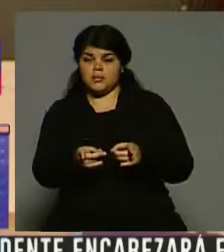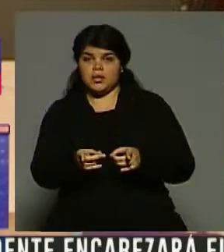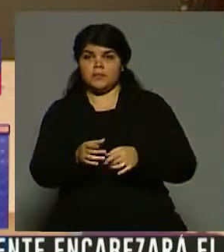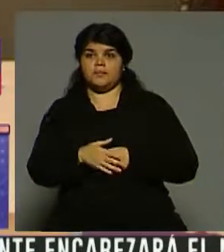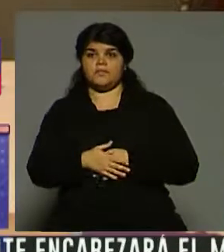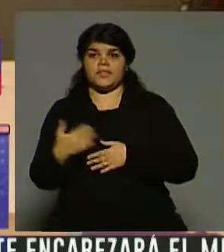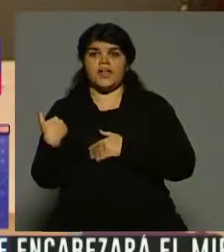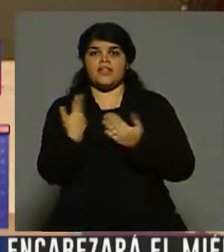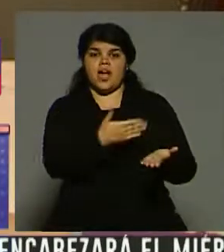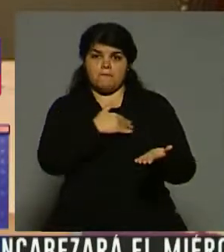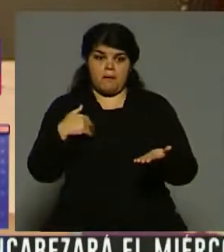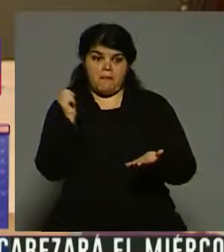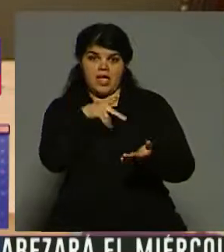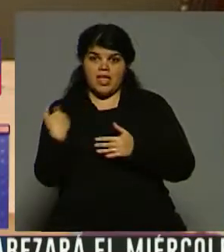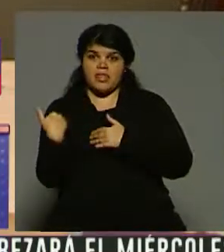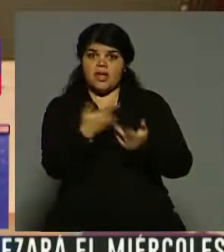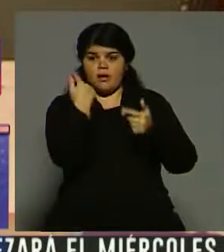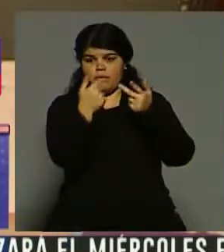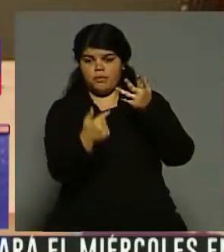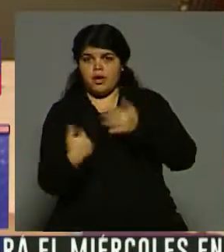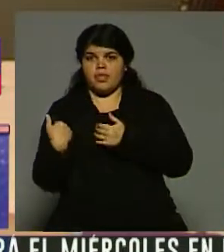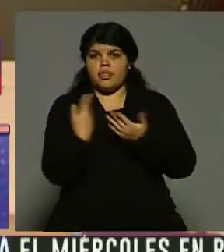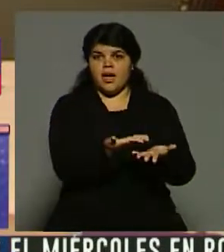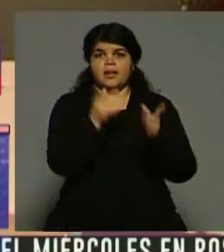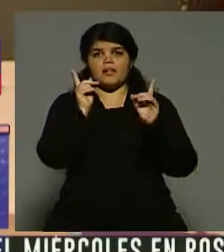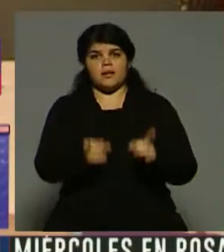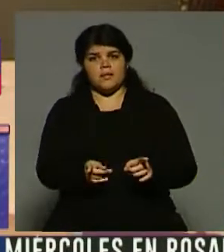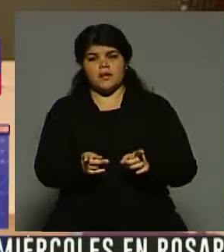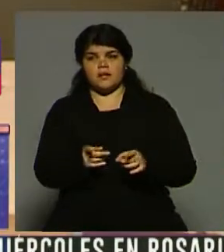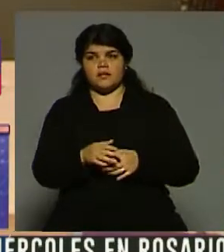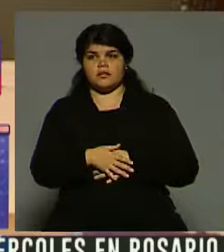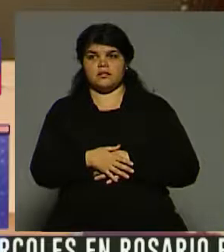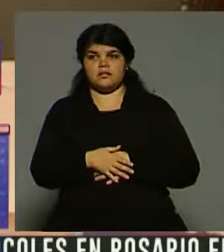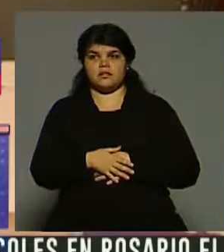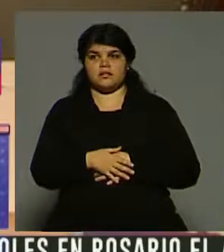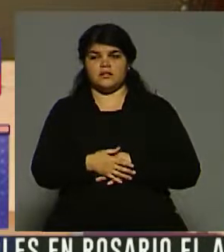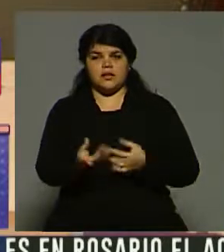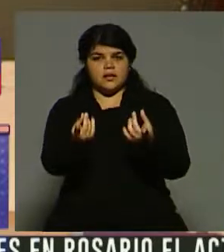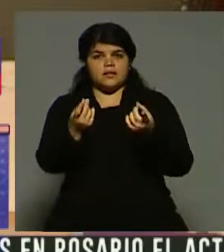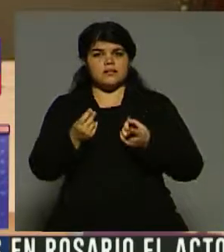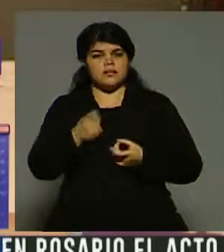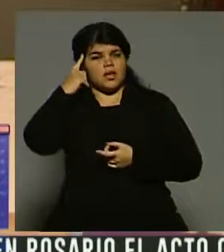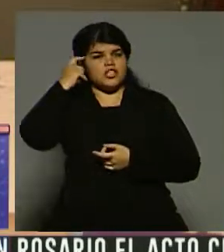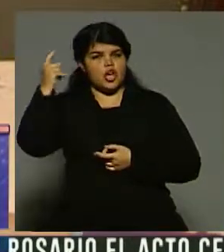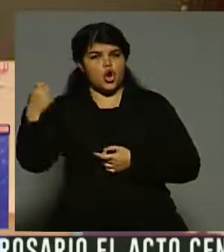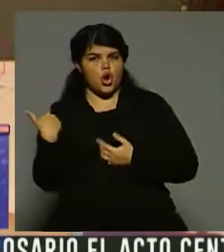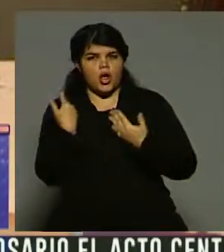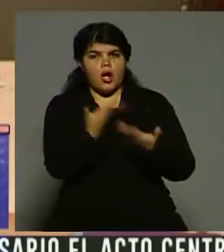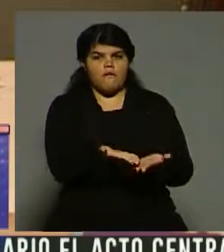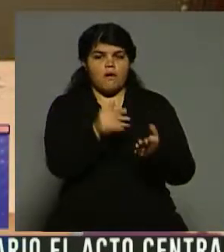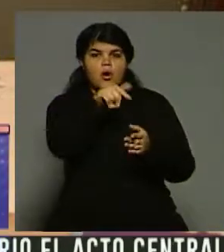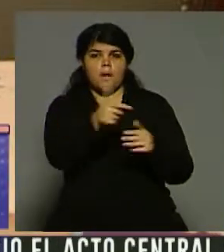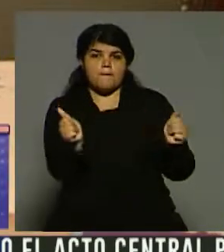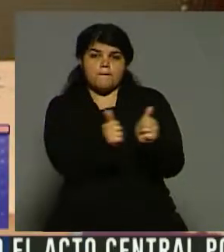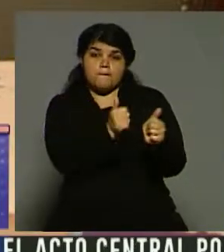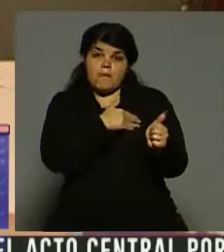digamos, darle todas las posibilidades y trabajar también a nivel psicológico con esa mamá, con